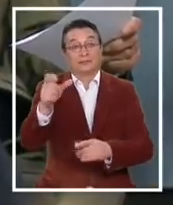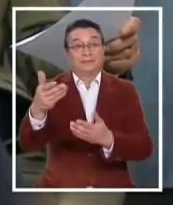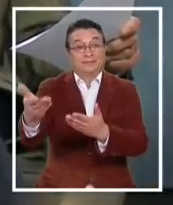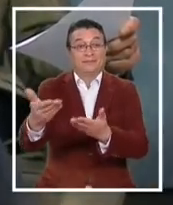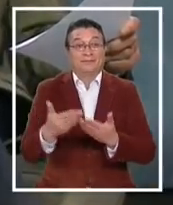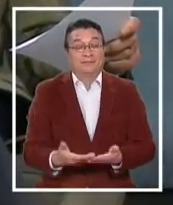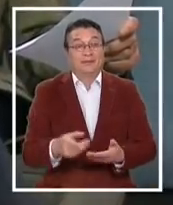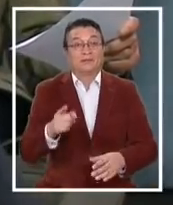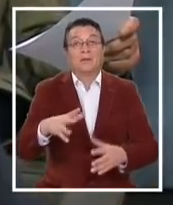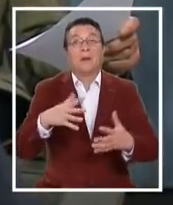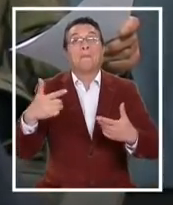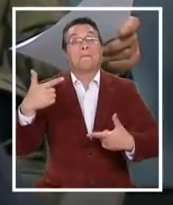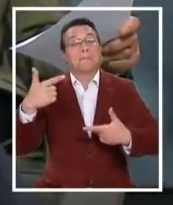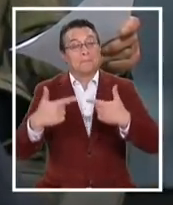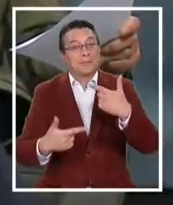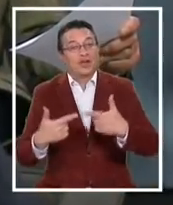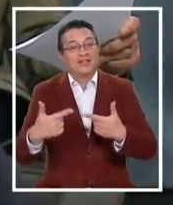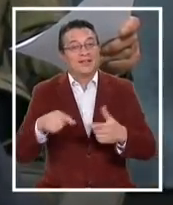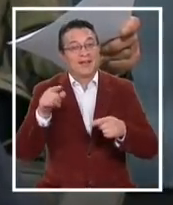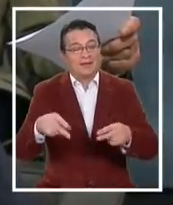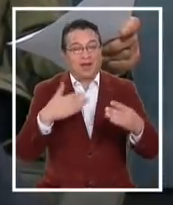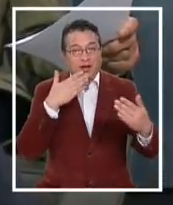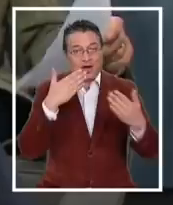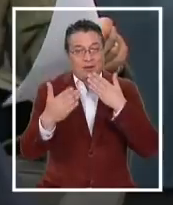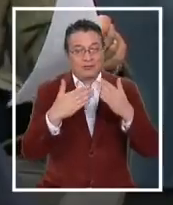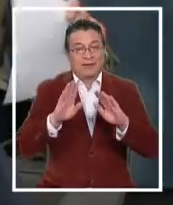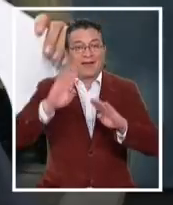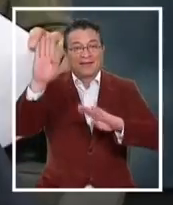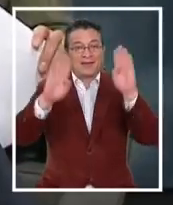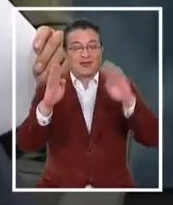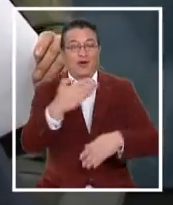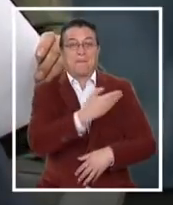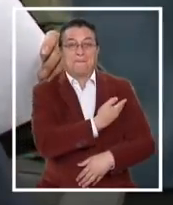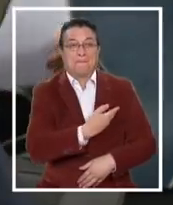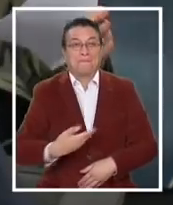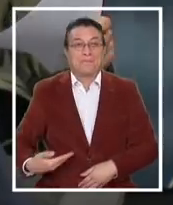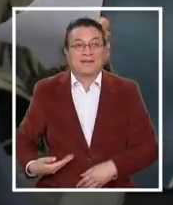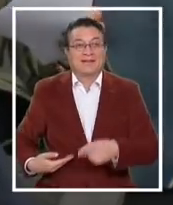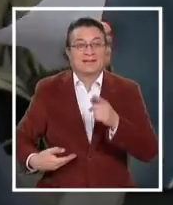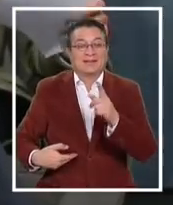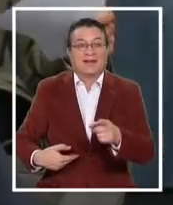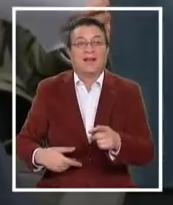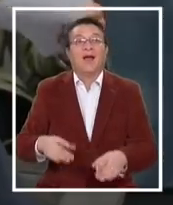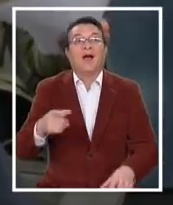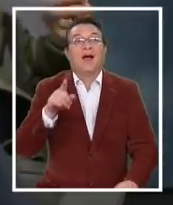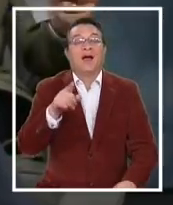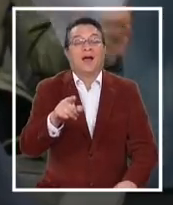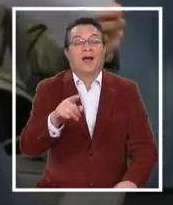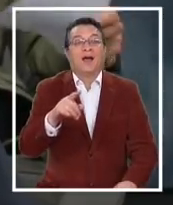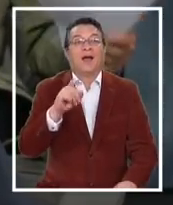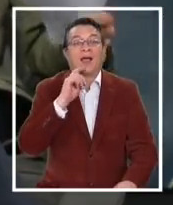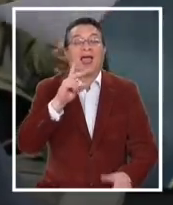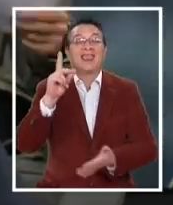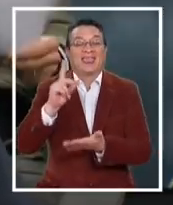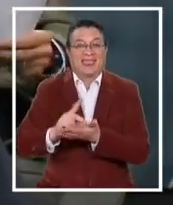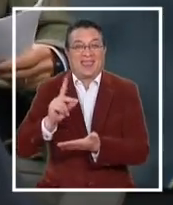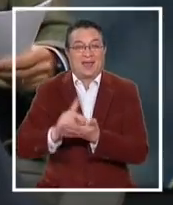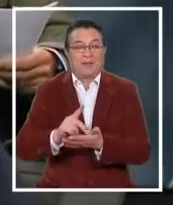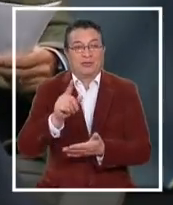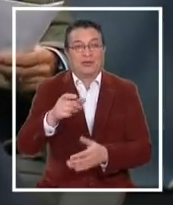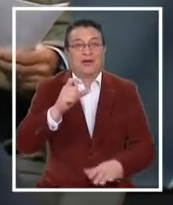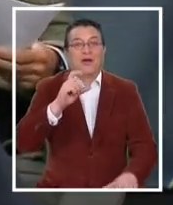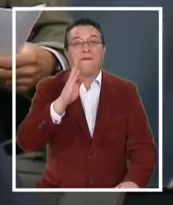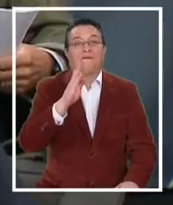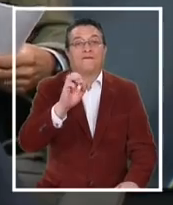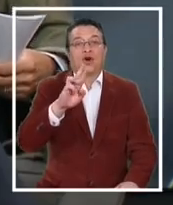justamente la mirada más política, es parte de lo que vamos a conversar con el candidato presidencial, el diputado